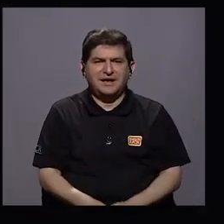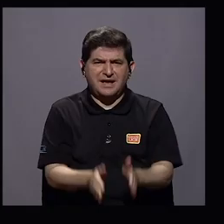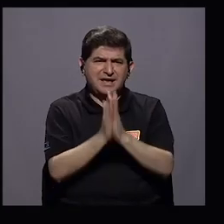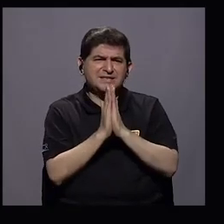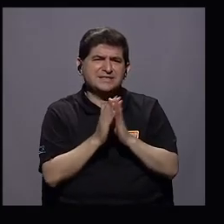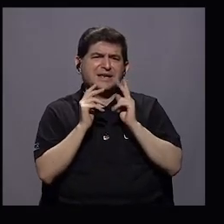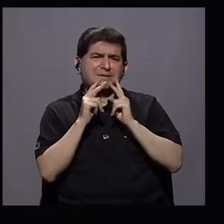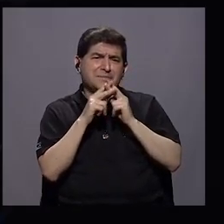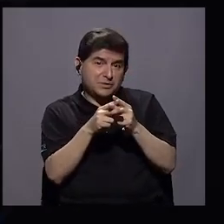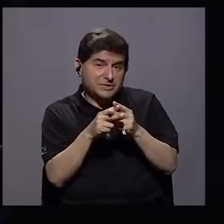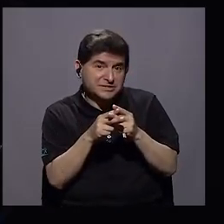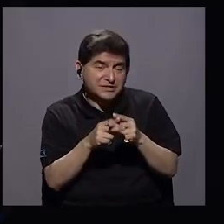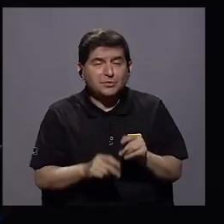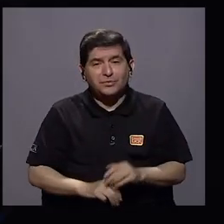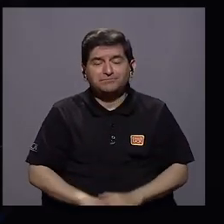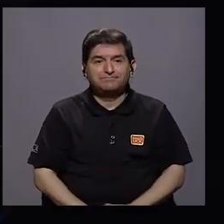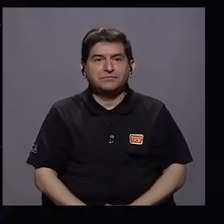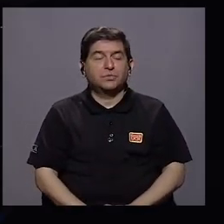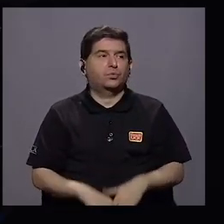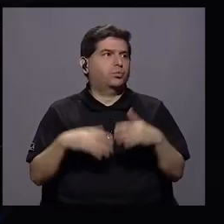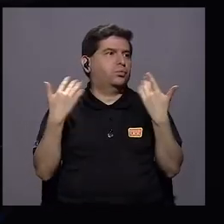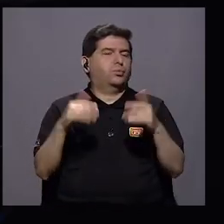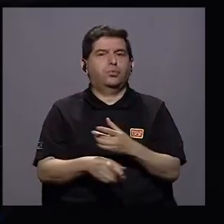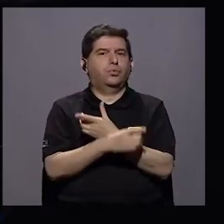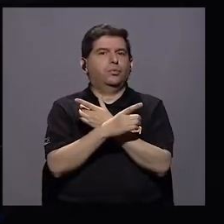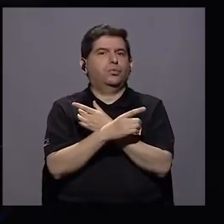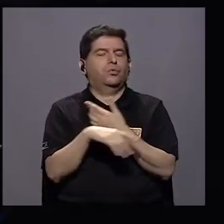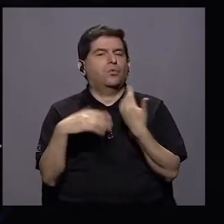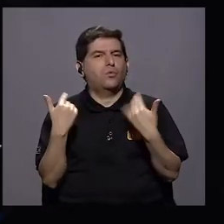pidió prestada? Y eso, bueno, Dios guarde,